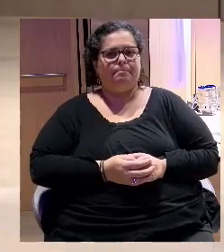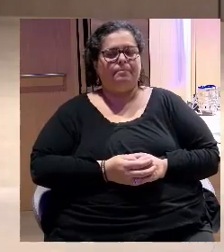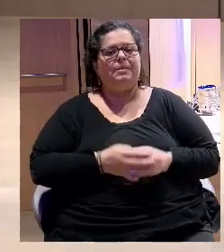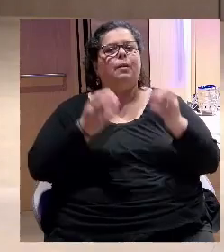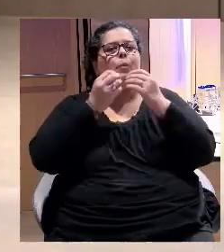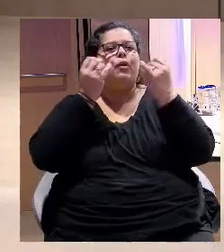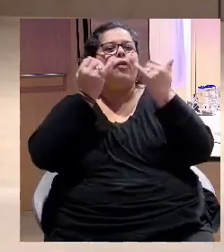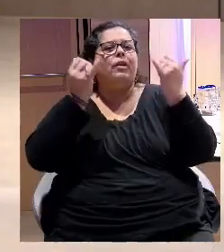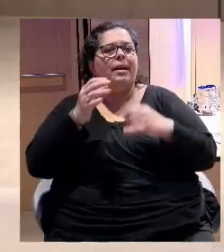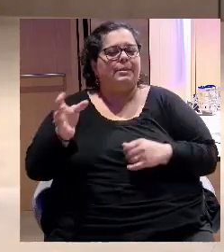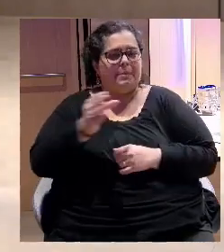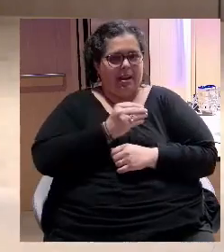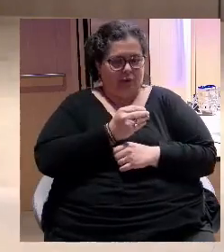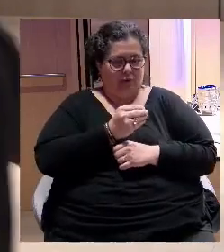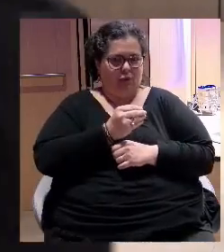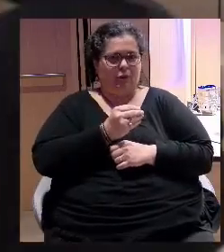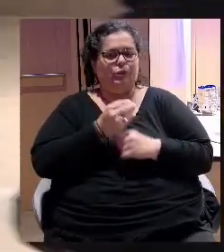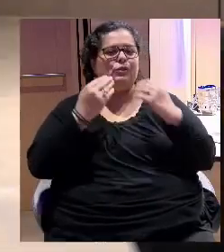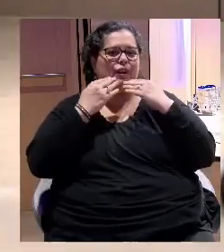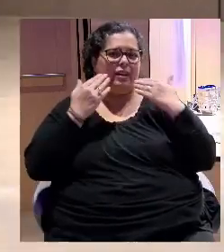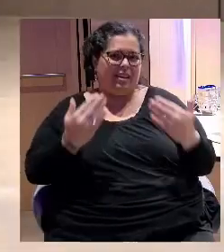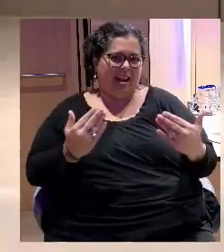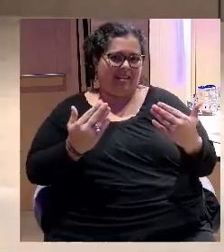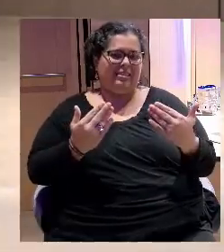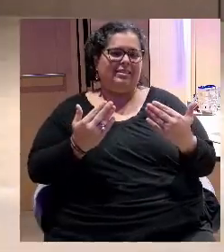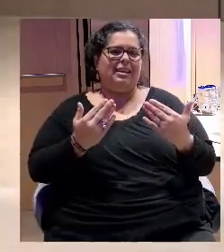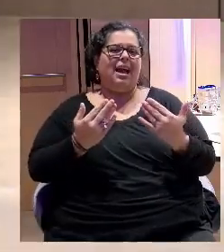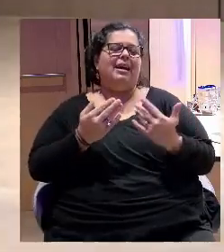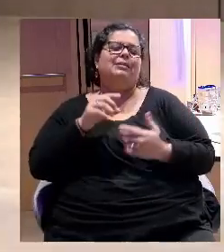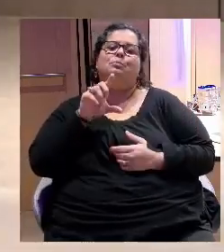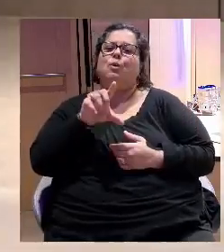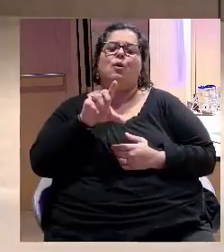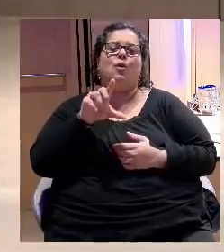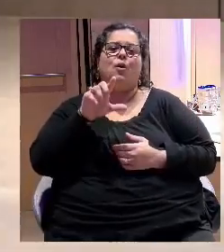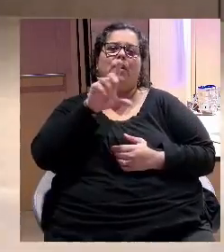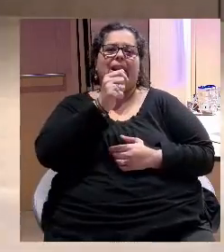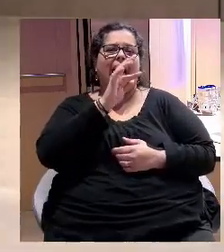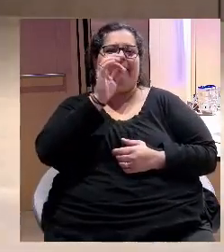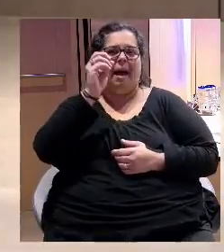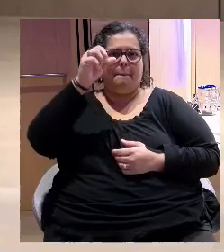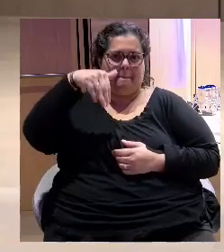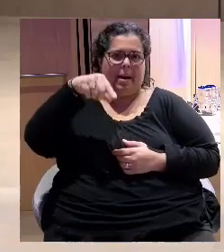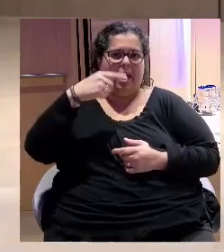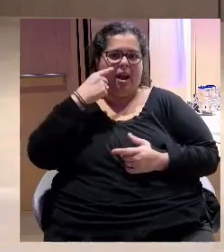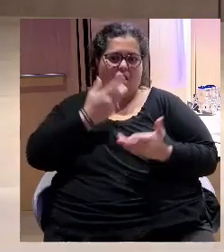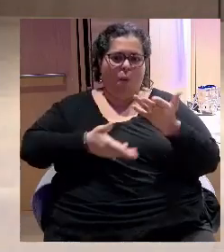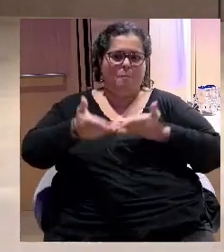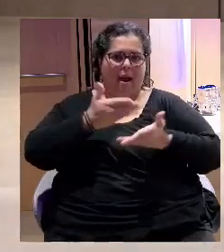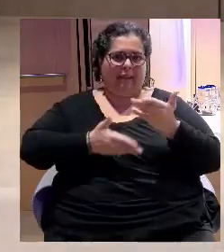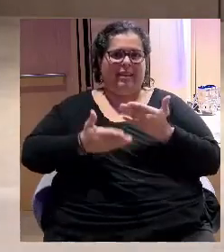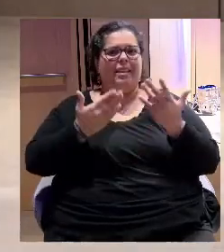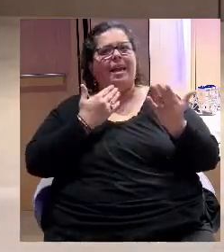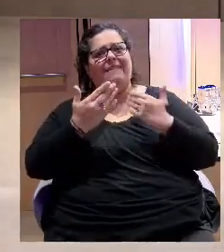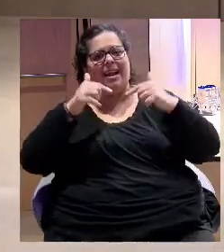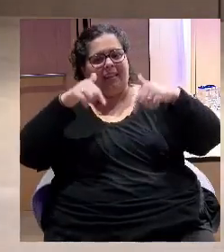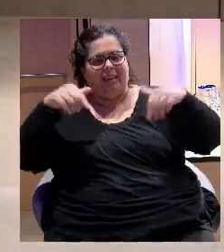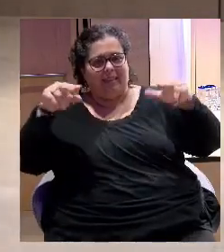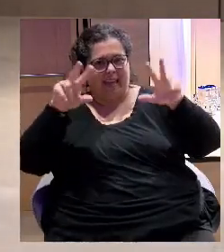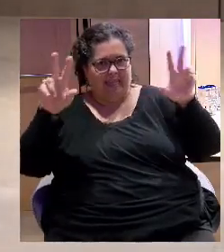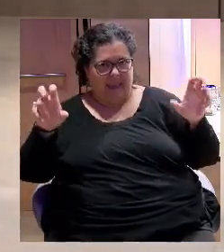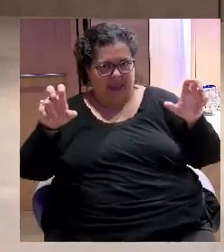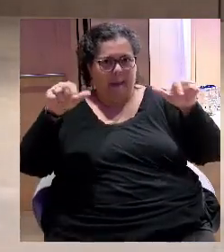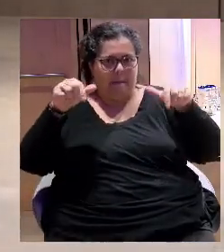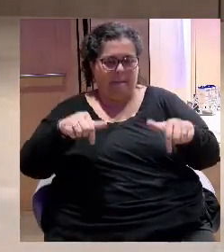Buenos días para todos. Gracias a Aurelatam por la posibilidad de compartir y hablar este tema en